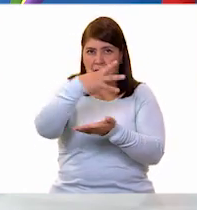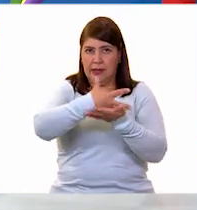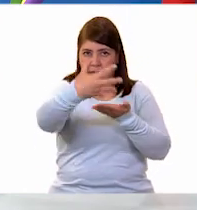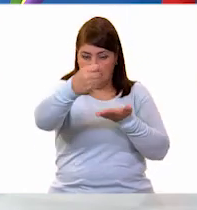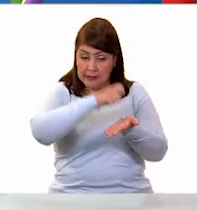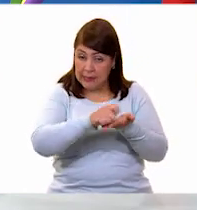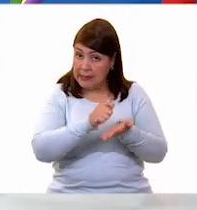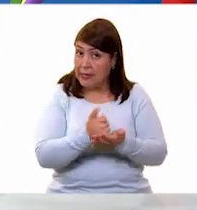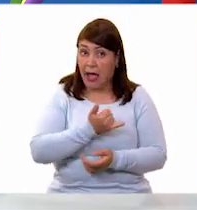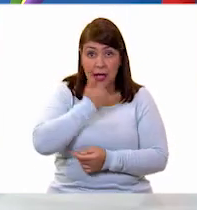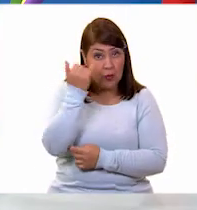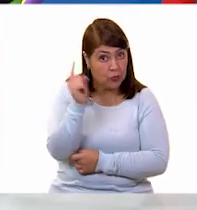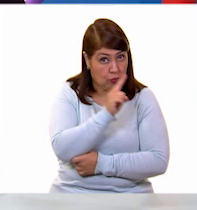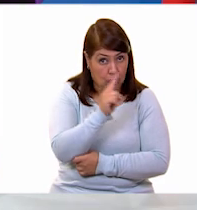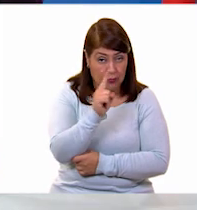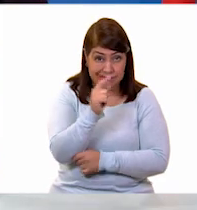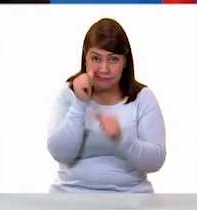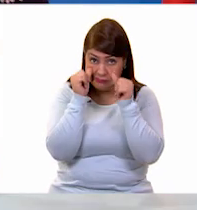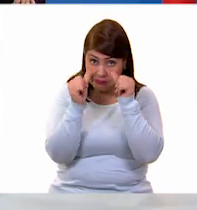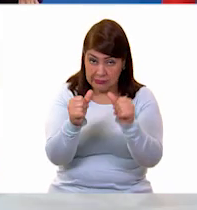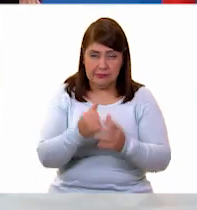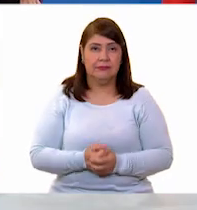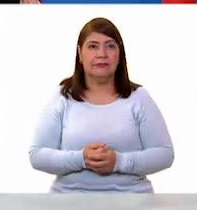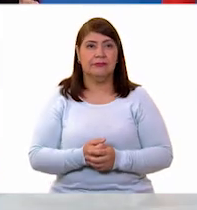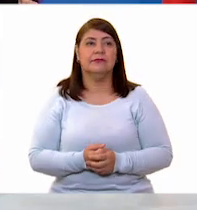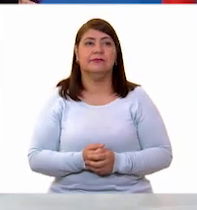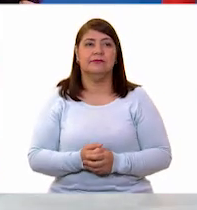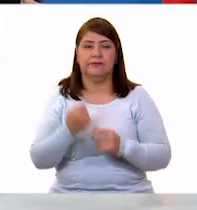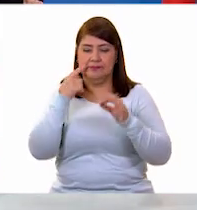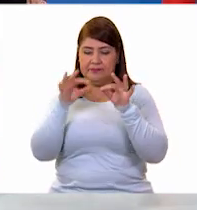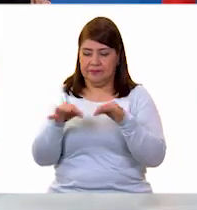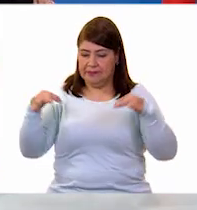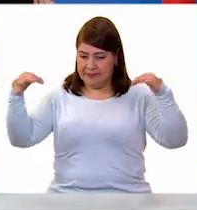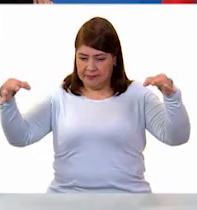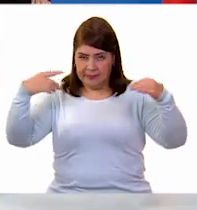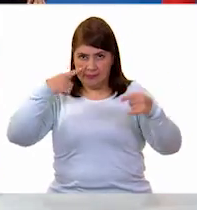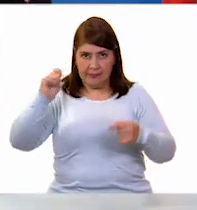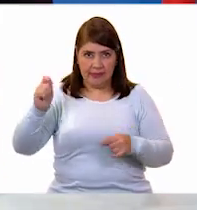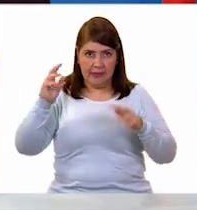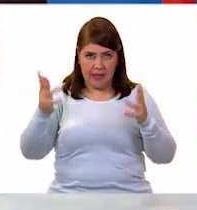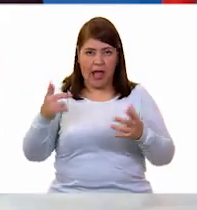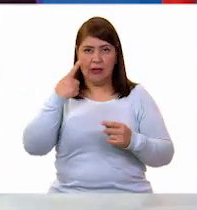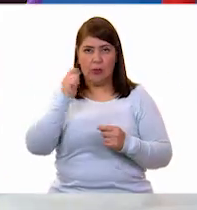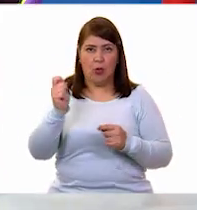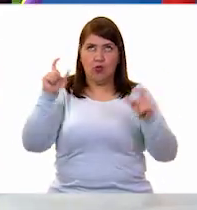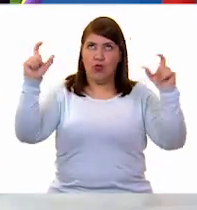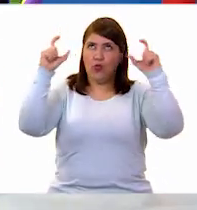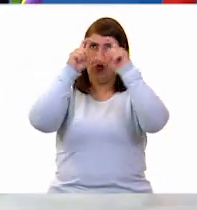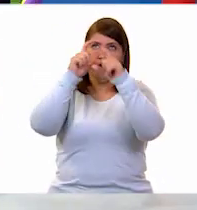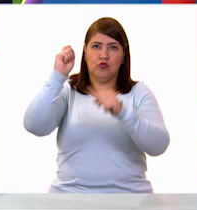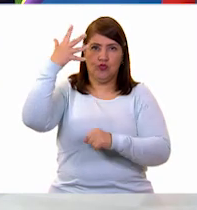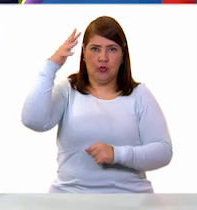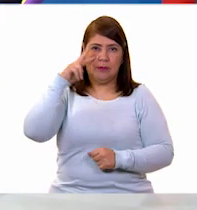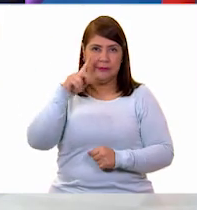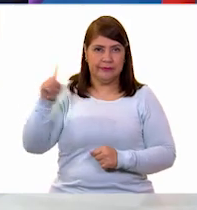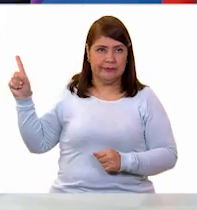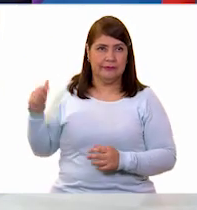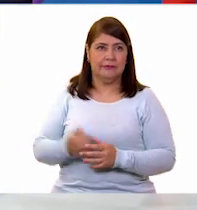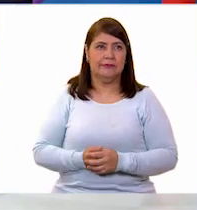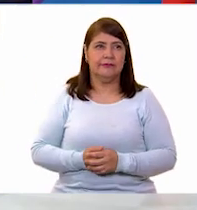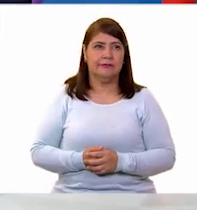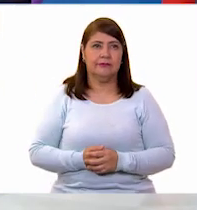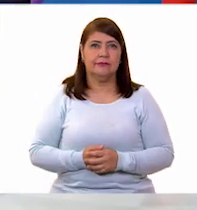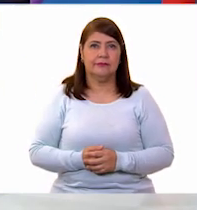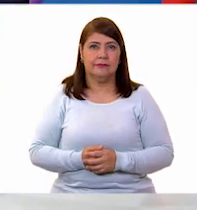no se vayan a equivocar. Eso, María. Entonces, colocamos aquí el de eclipse solar. Ya está puesto acá. Muy bien.